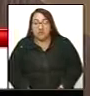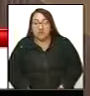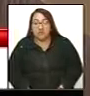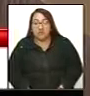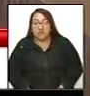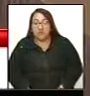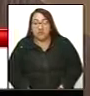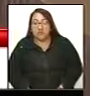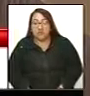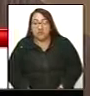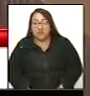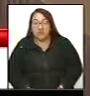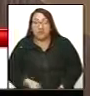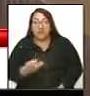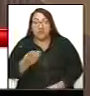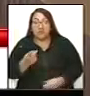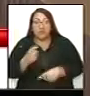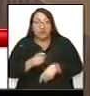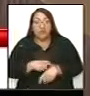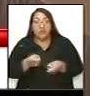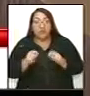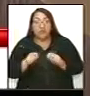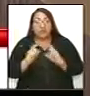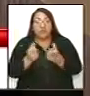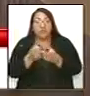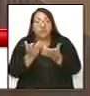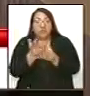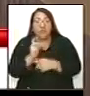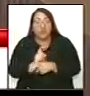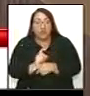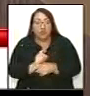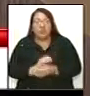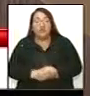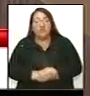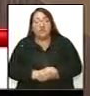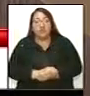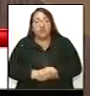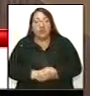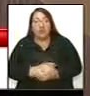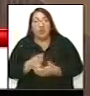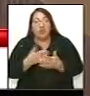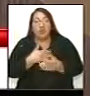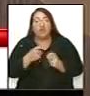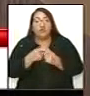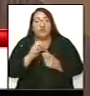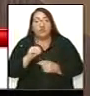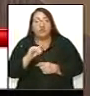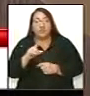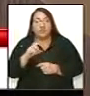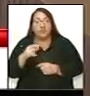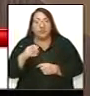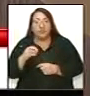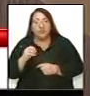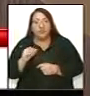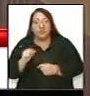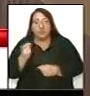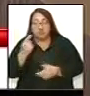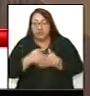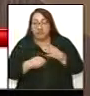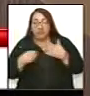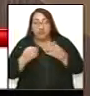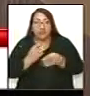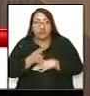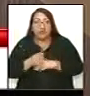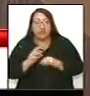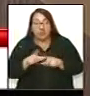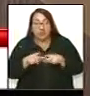Bien, en estos momentos se ha suspendido la sesión de la Comisión de Educación, Juventud y Deporte que preside la congresista Milagros Salazar, a fin de que ingrese